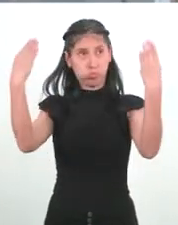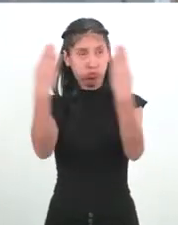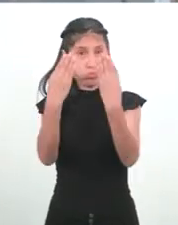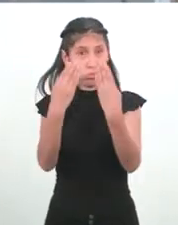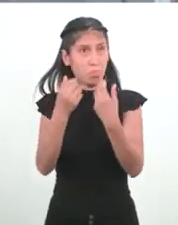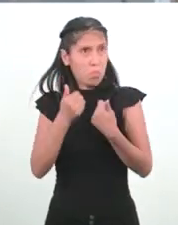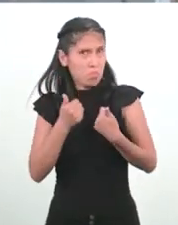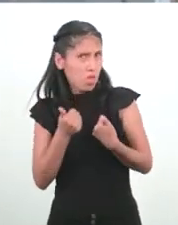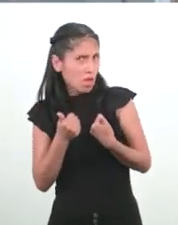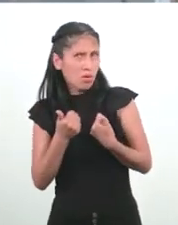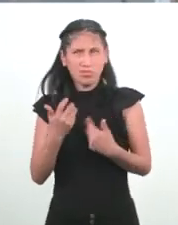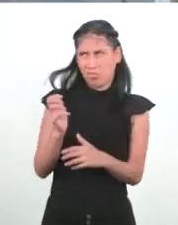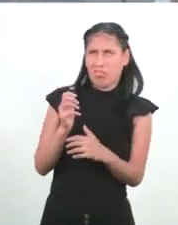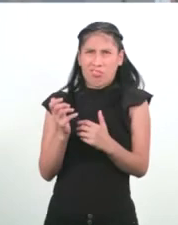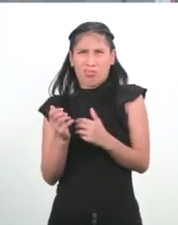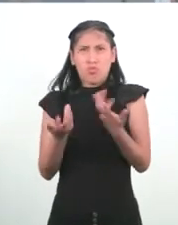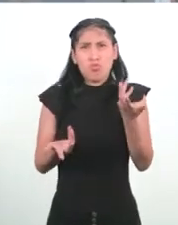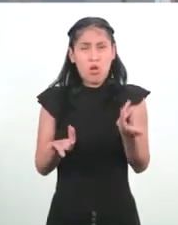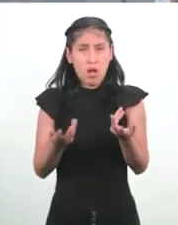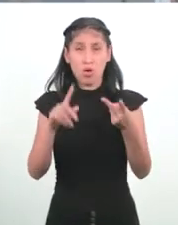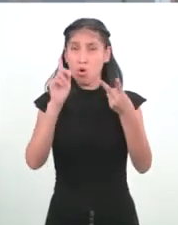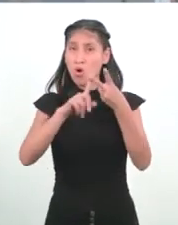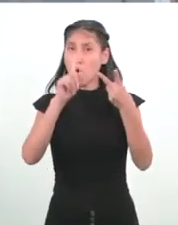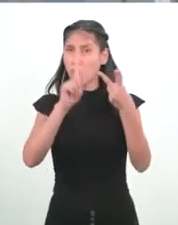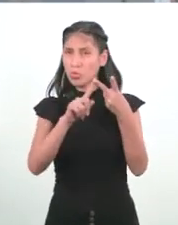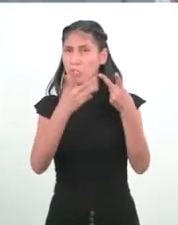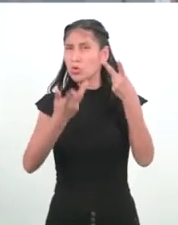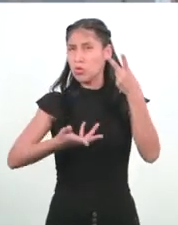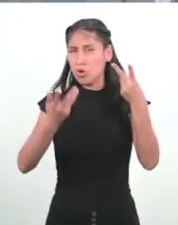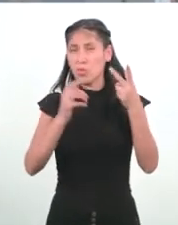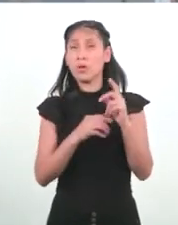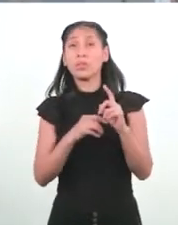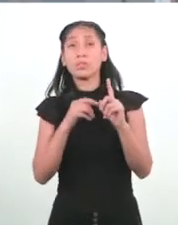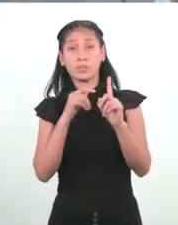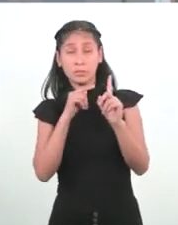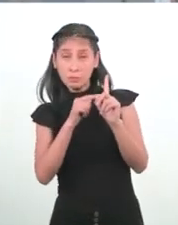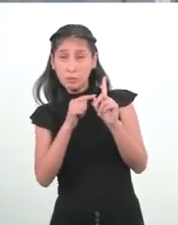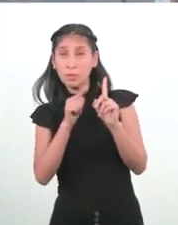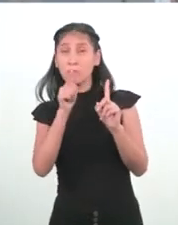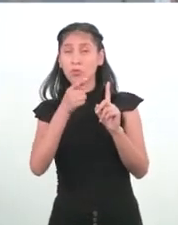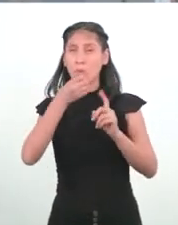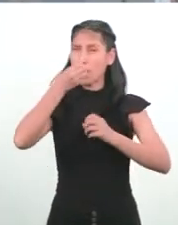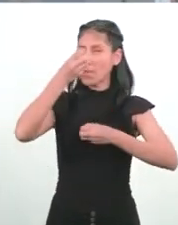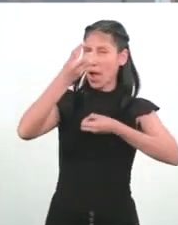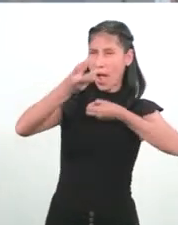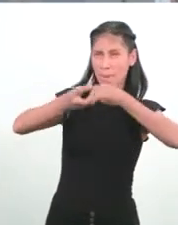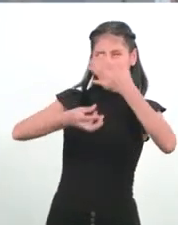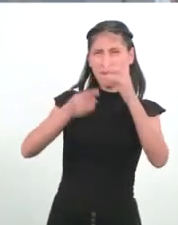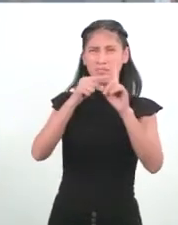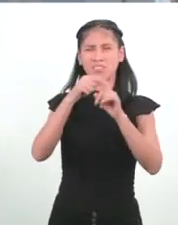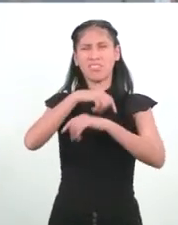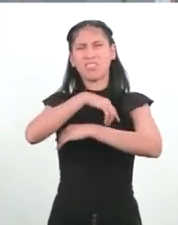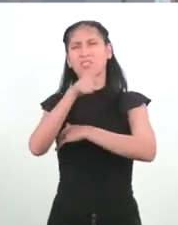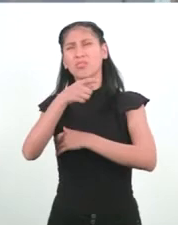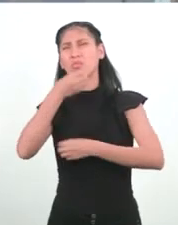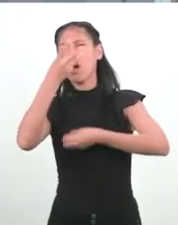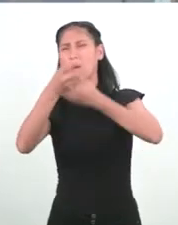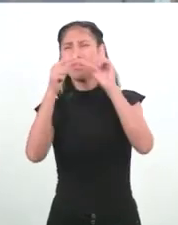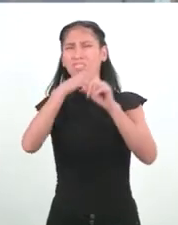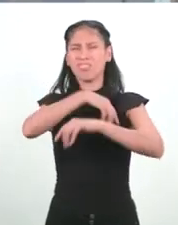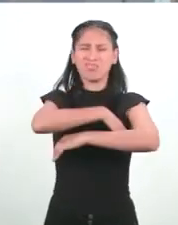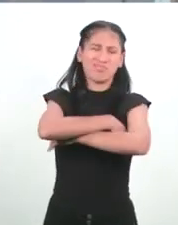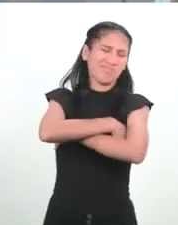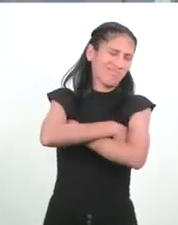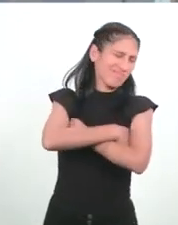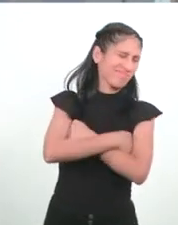fisiológicas, por ejemplo, si el receptor o el emisor muestra somnolencia, es decir, tiene sueño, lo que provoca